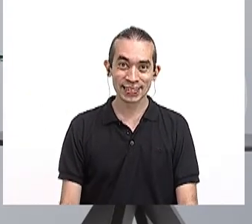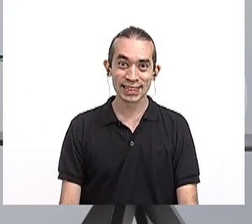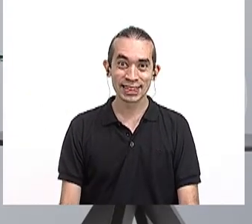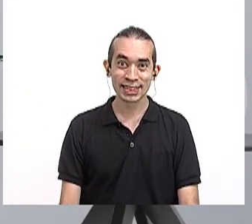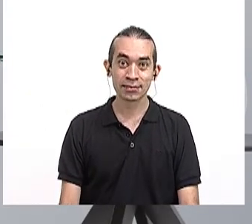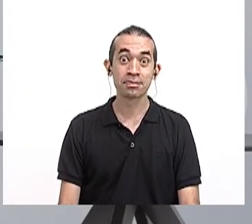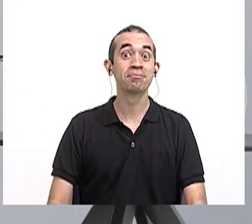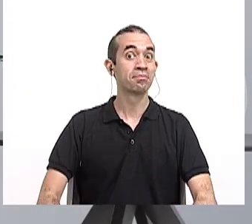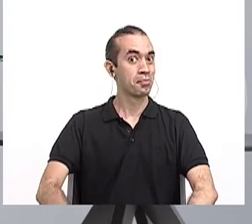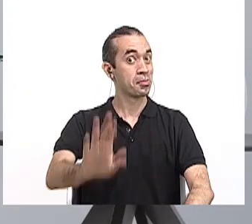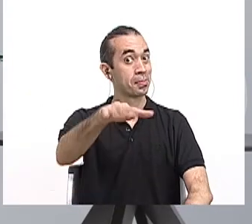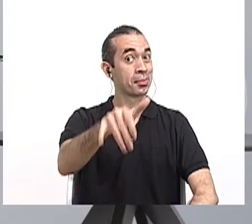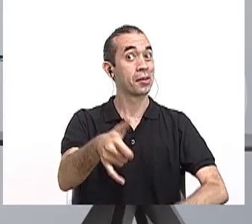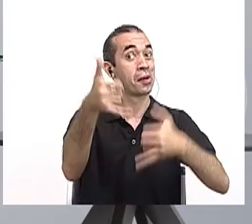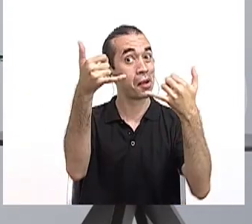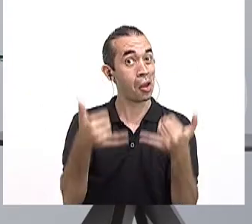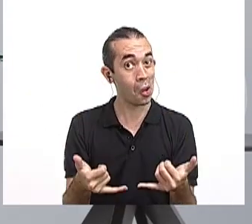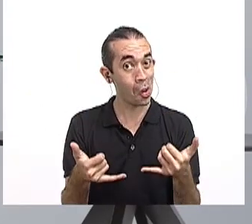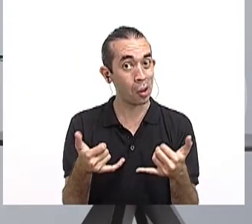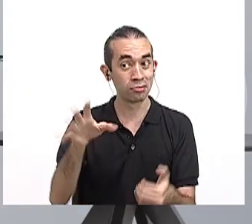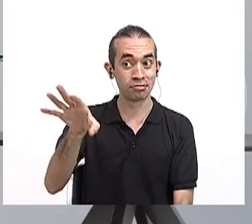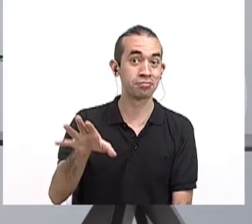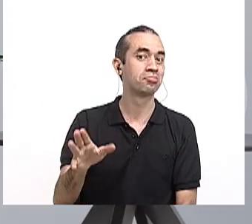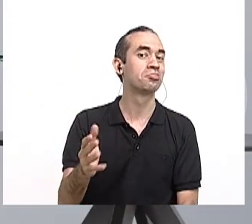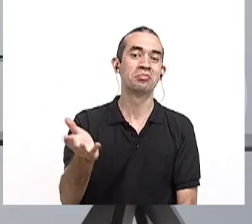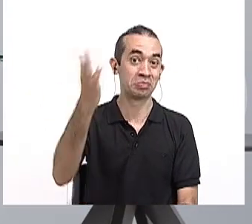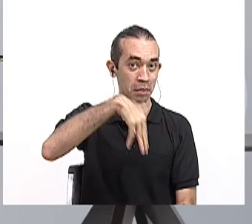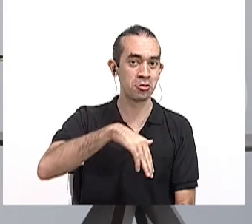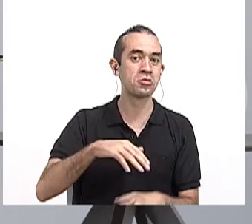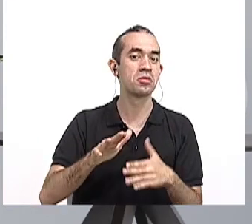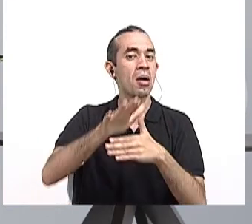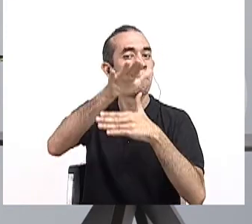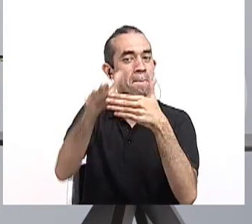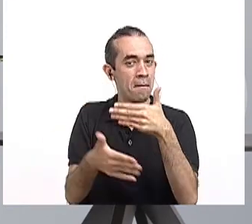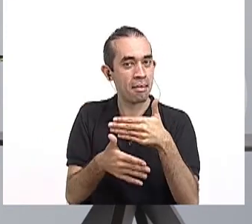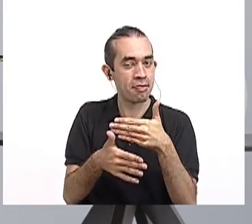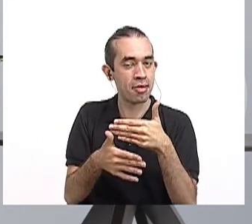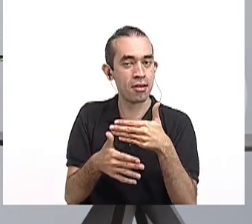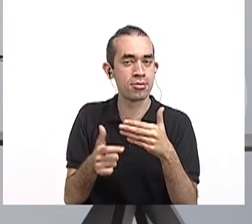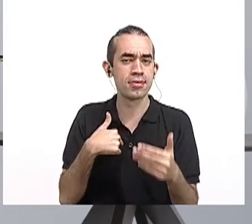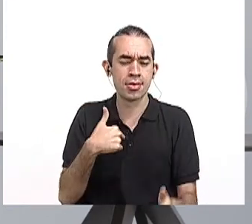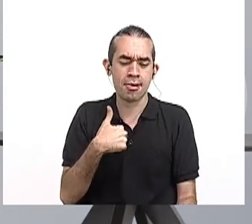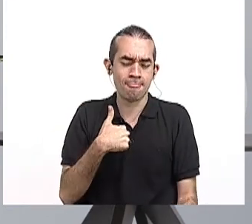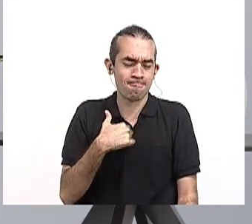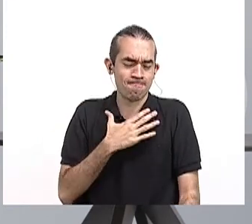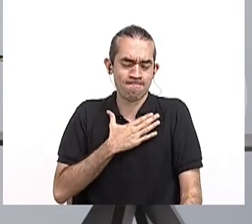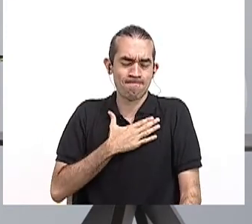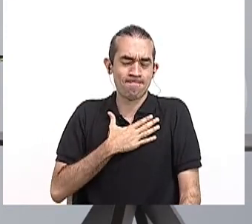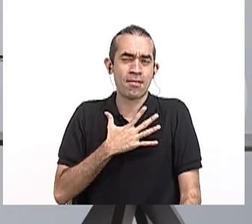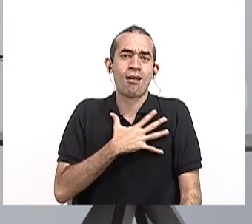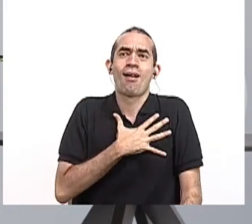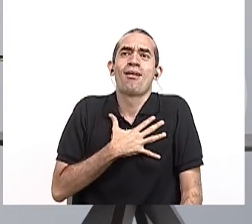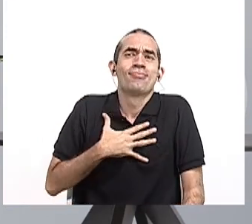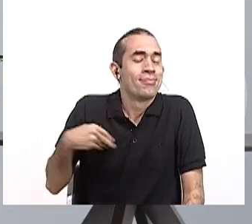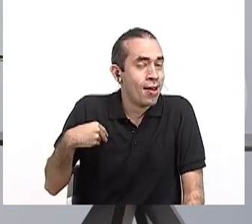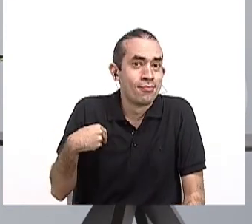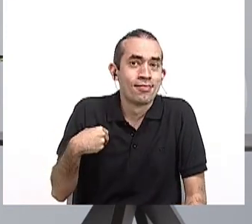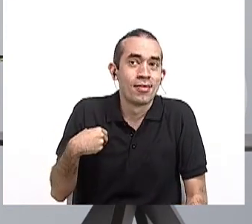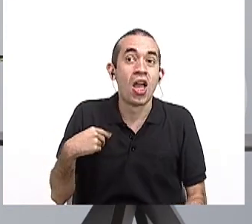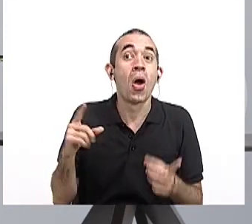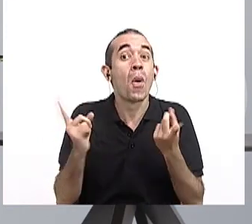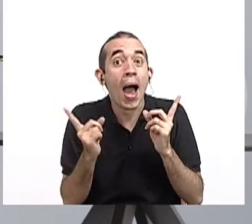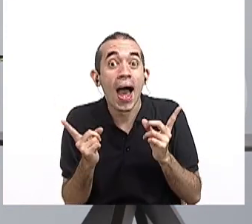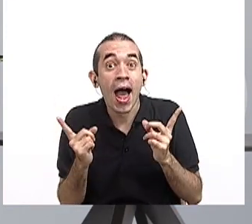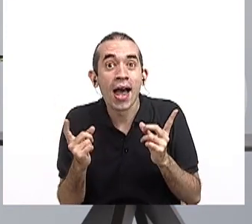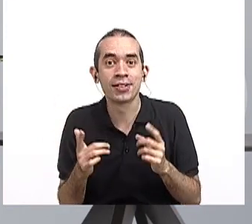Y ahora vamos a invitarlos a un segmento que a mí particularmente me encanta, porque